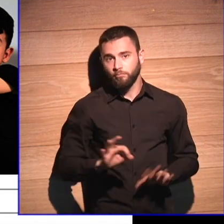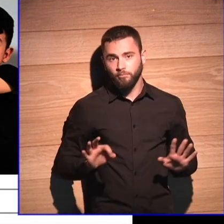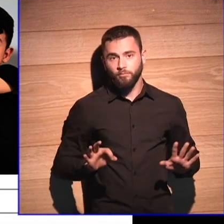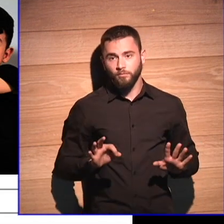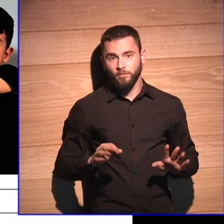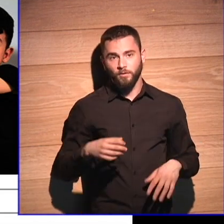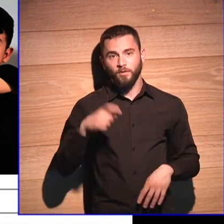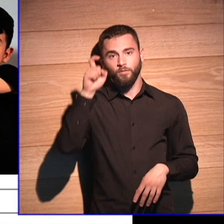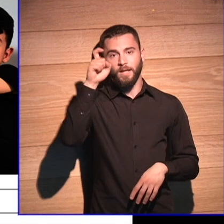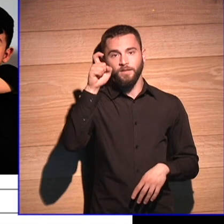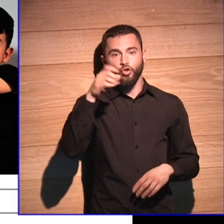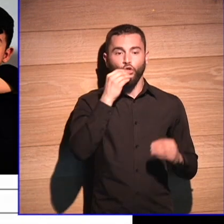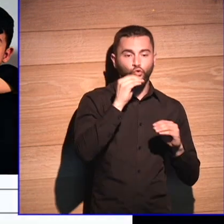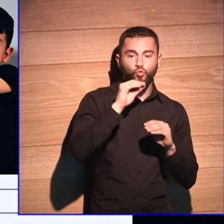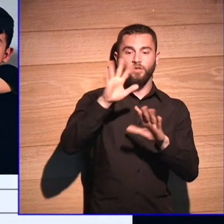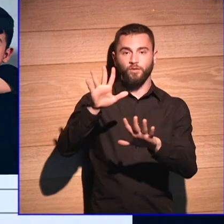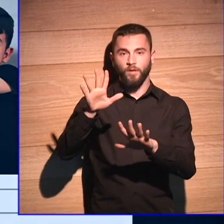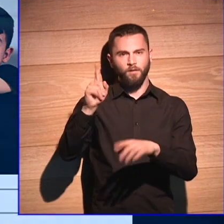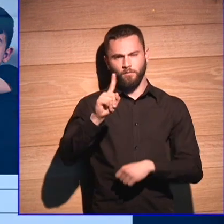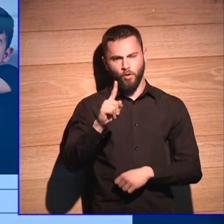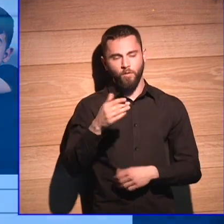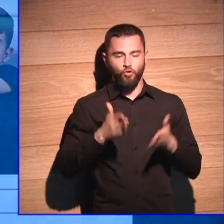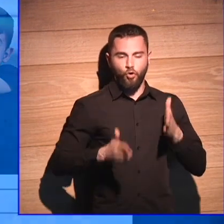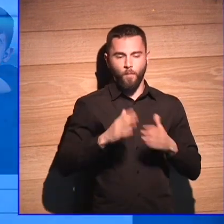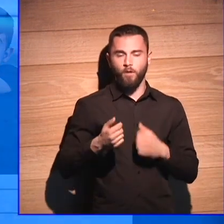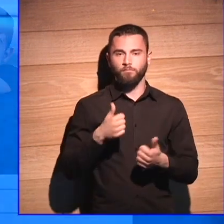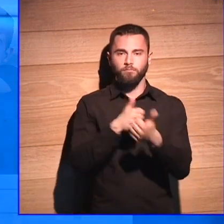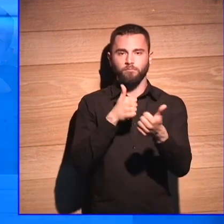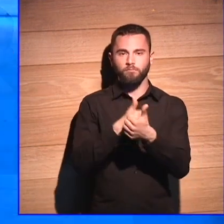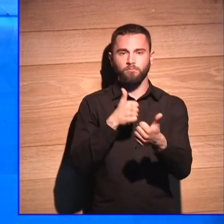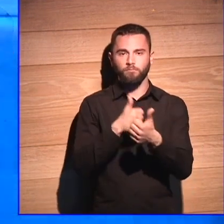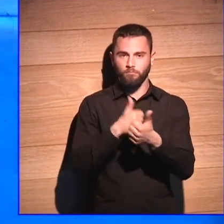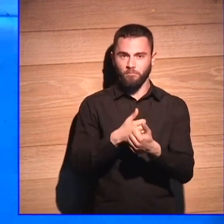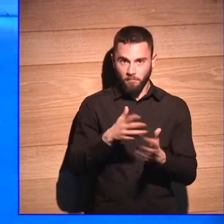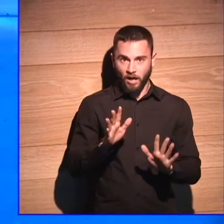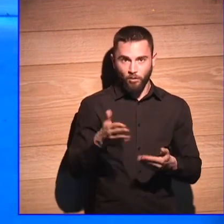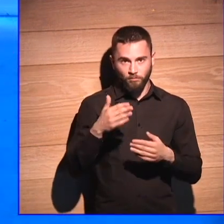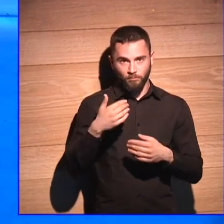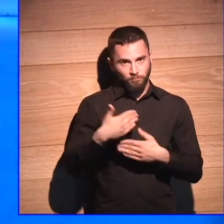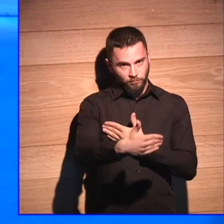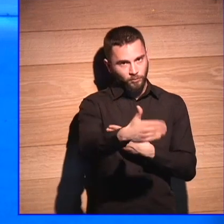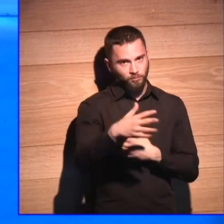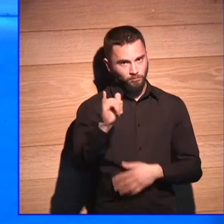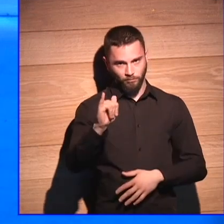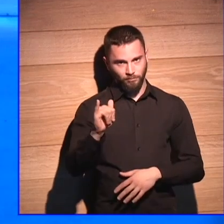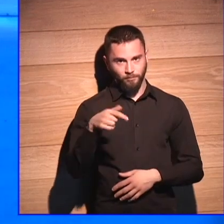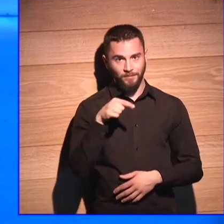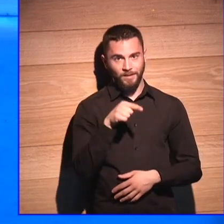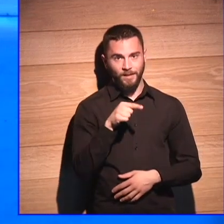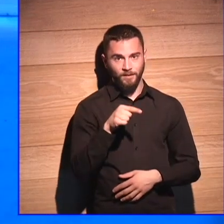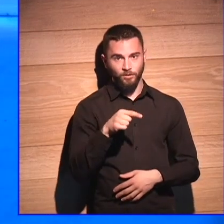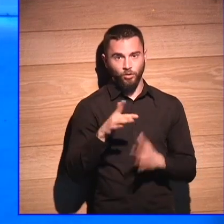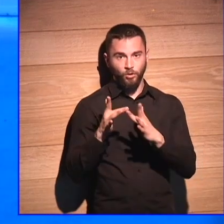sustituirán al maestro, sino que serán asistentes, pero allí estarán. Esto potenciará nuestros hábitos